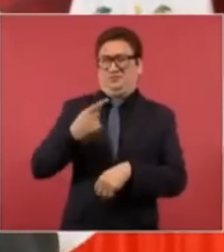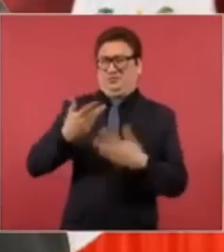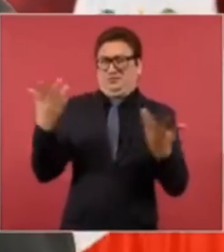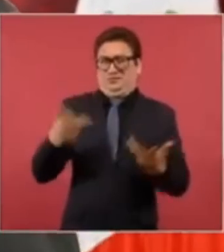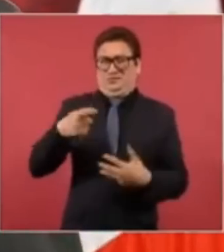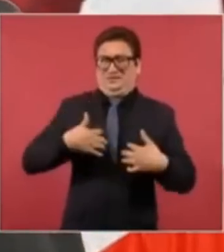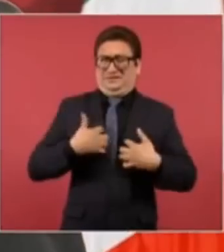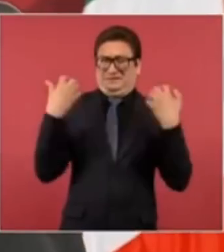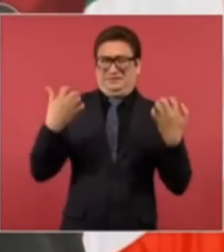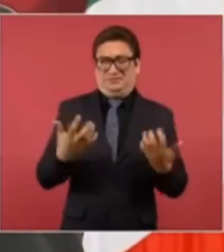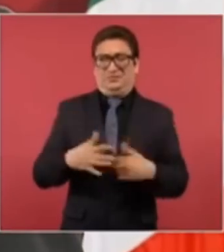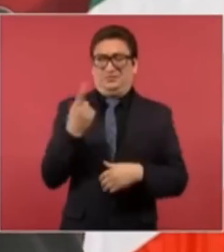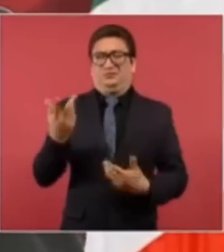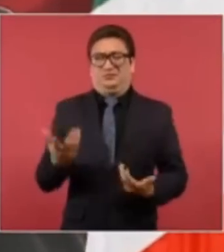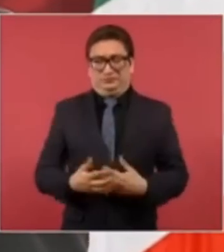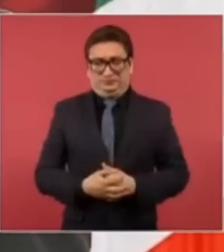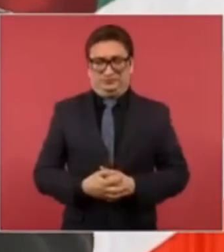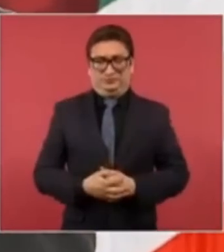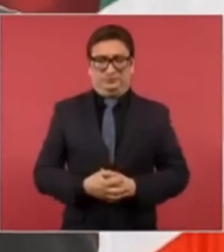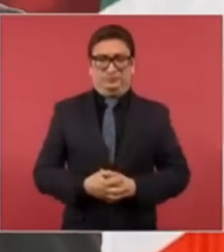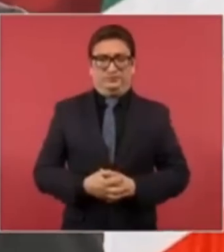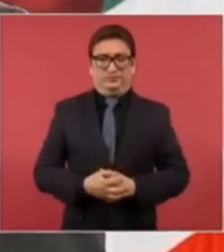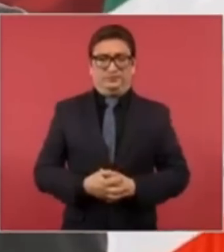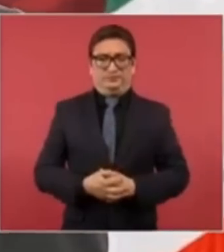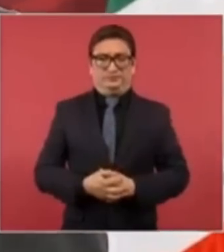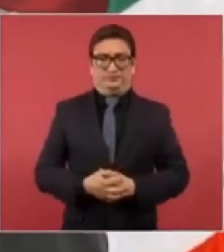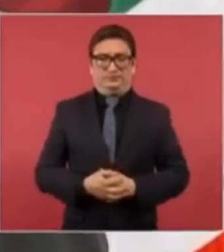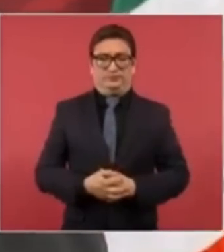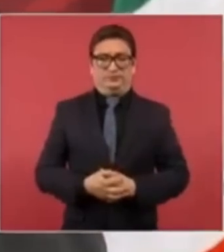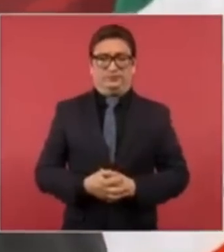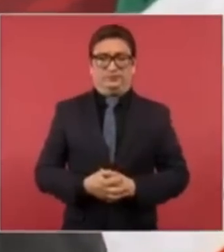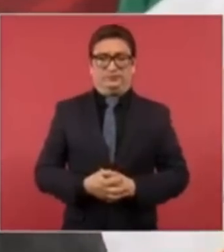tan enojado. O sea,